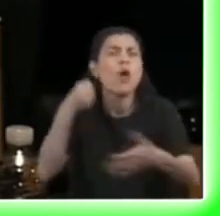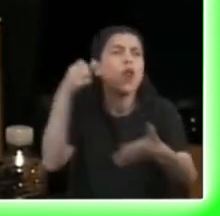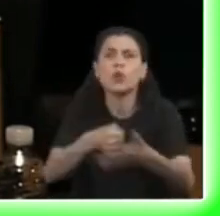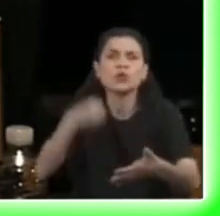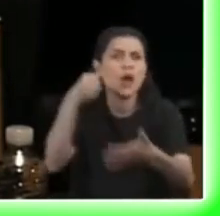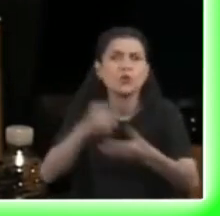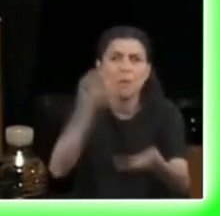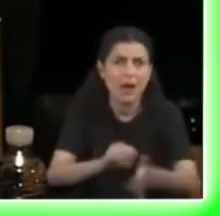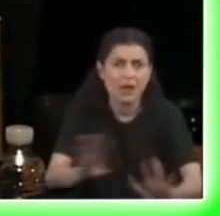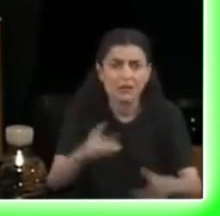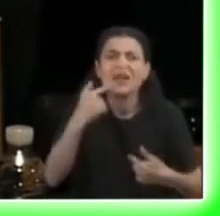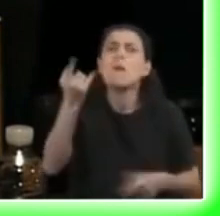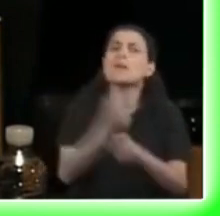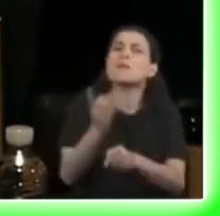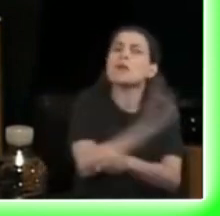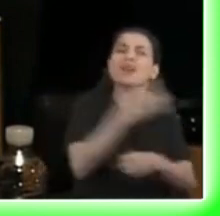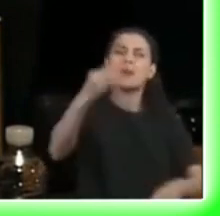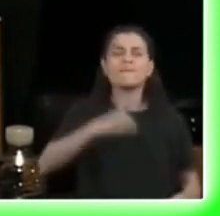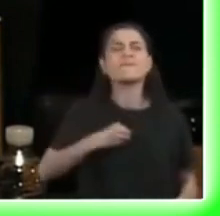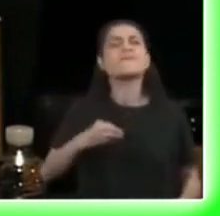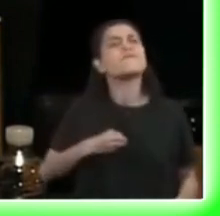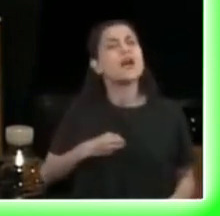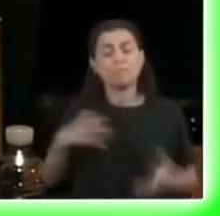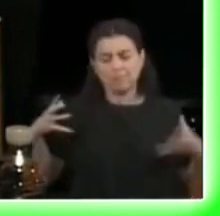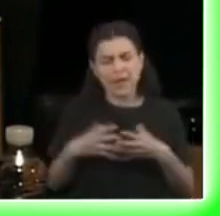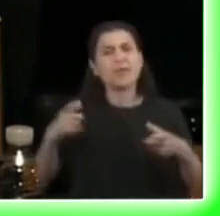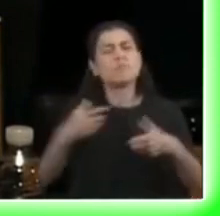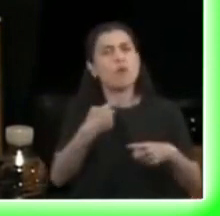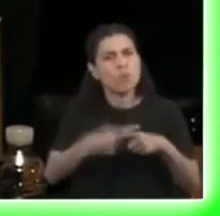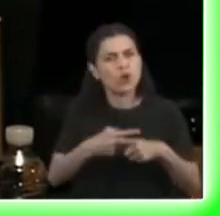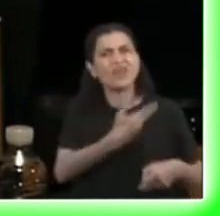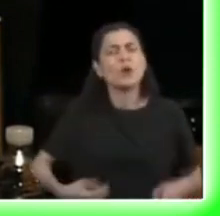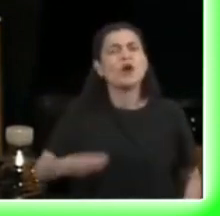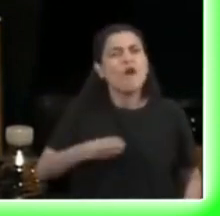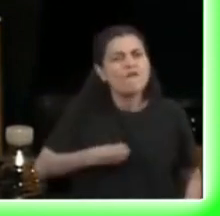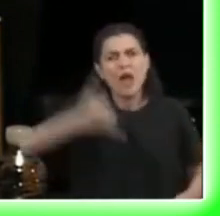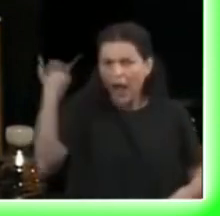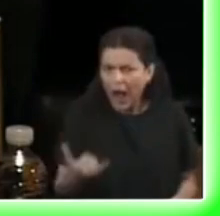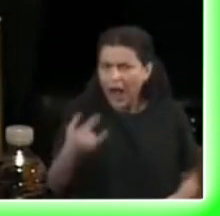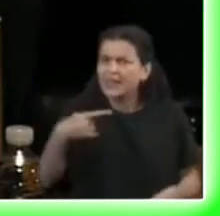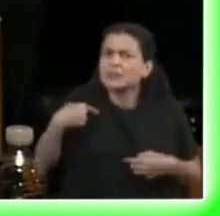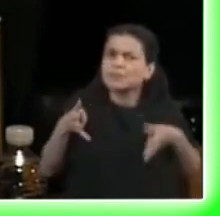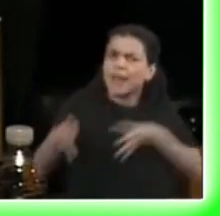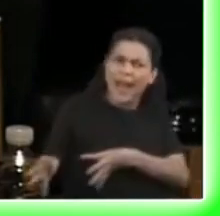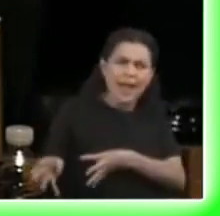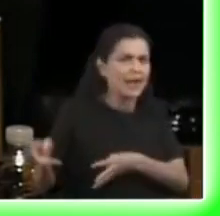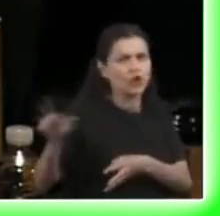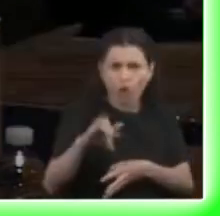bien si no tiene fe. Y vaya que nosotros sí la tenemos y vamos a dar la batalla, y además la estamos ganando.